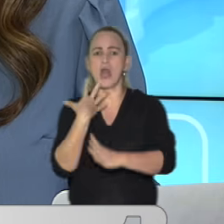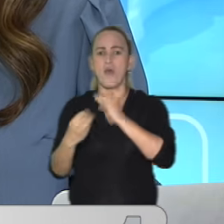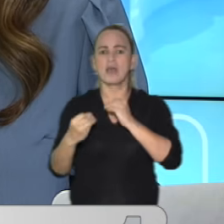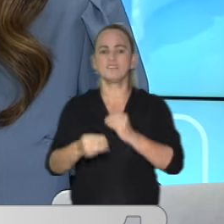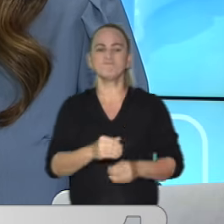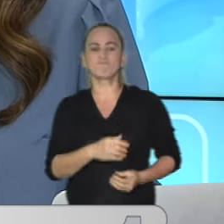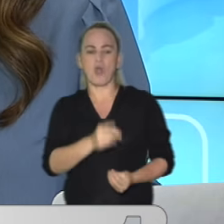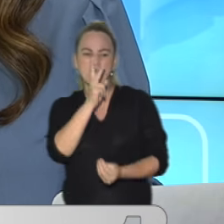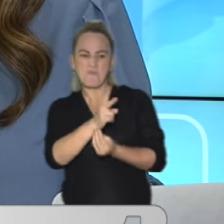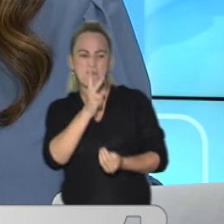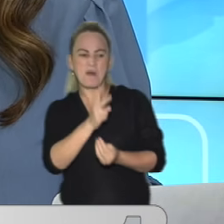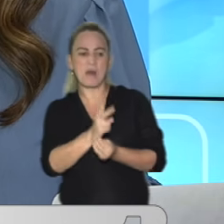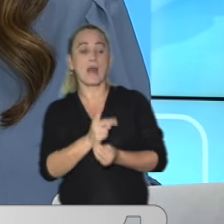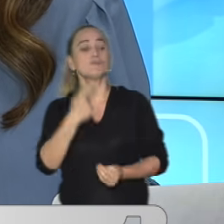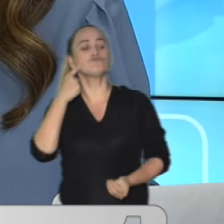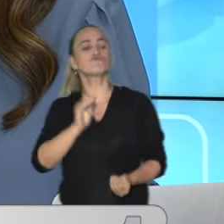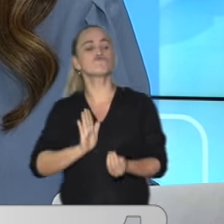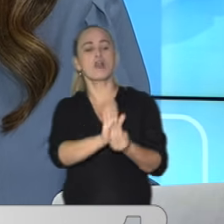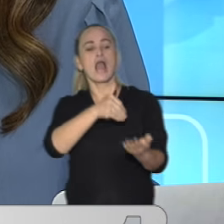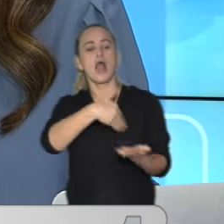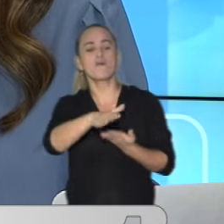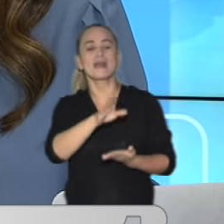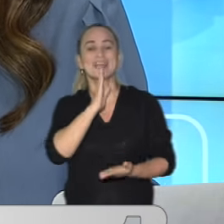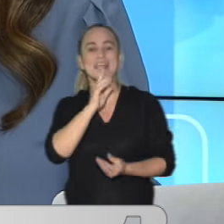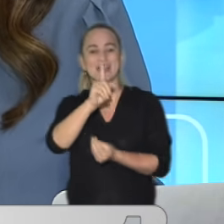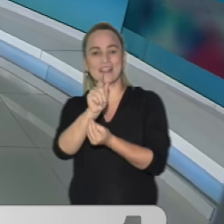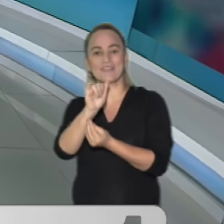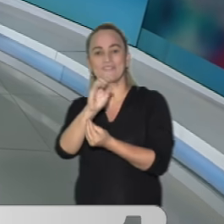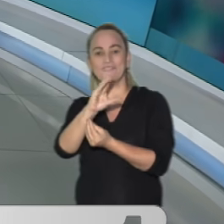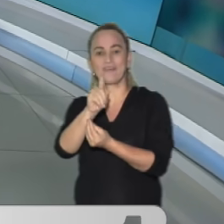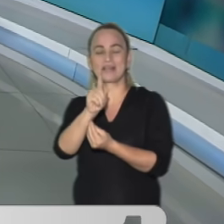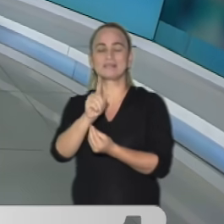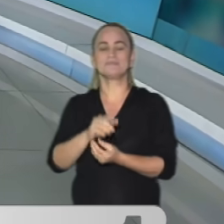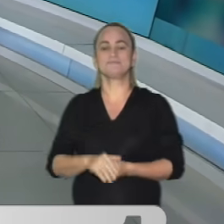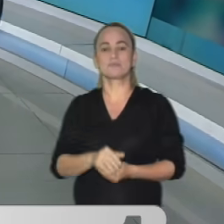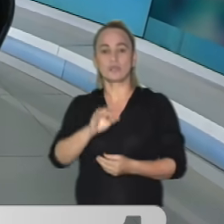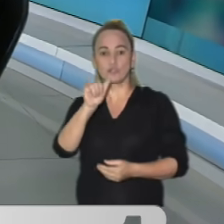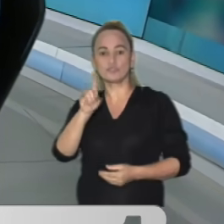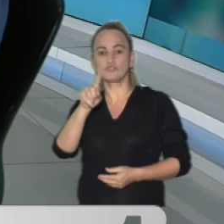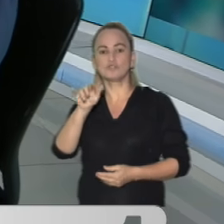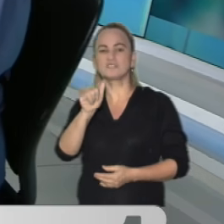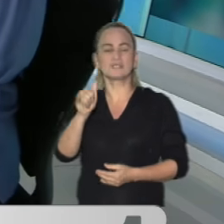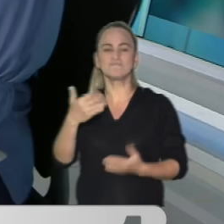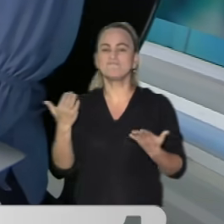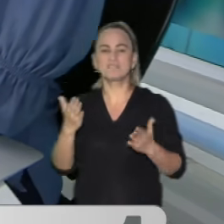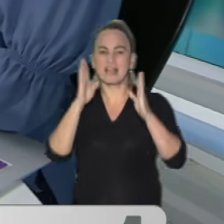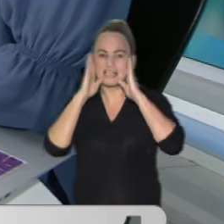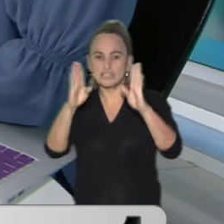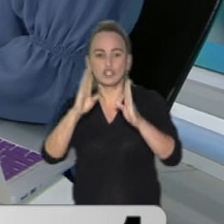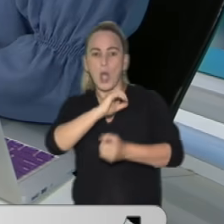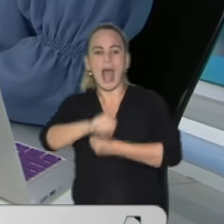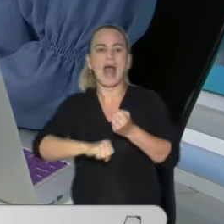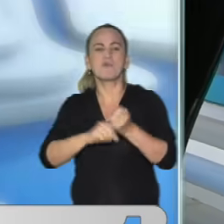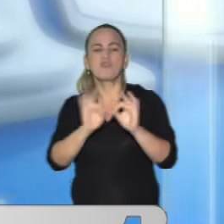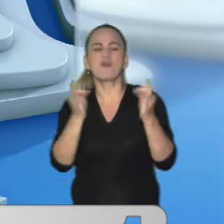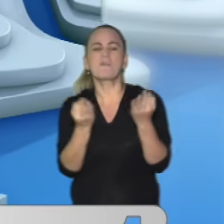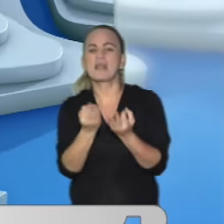amenazas de grupos armados, principalmente de las disidencias de las FARC. Yusi Chaparro, muy buenos días. ¿Qué atención están recibiendo las